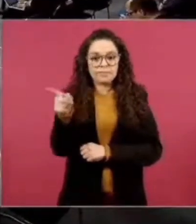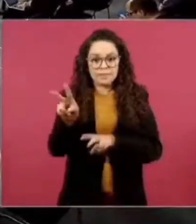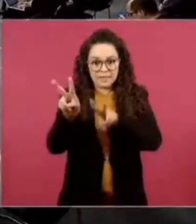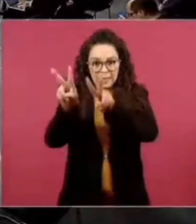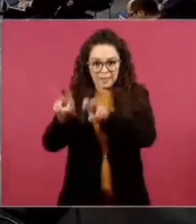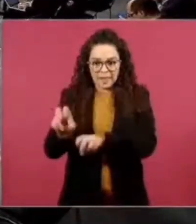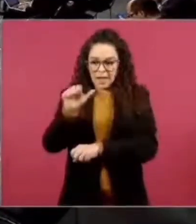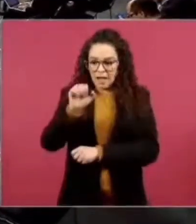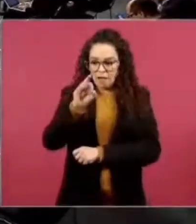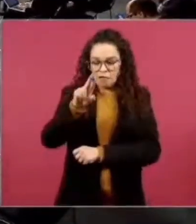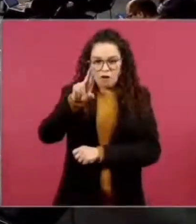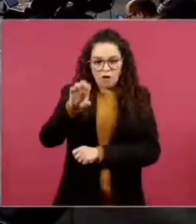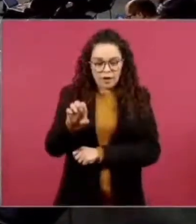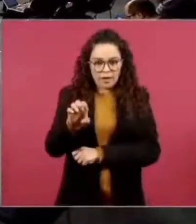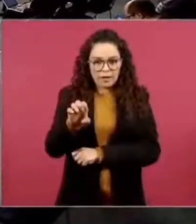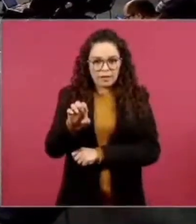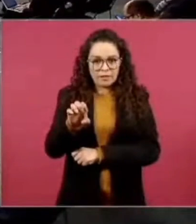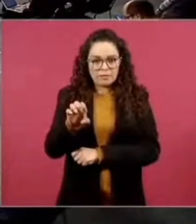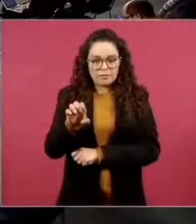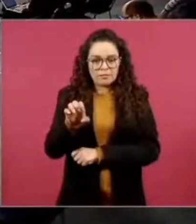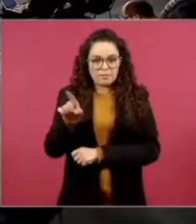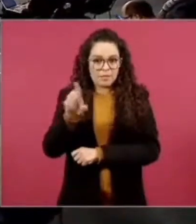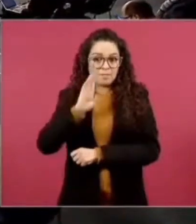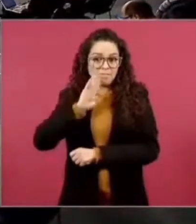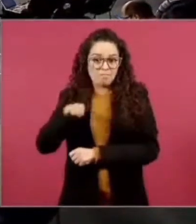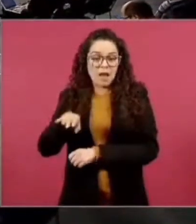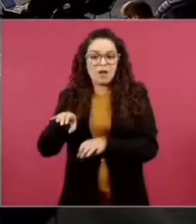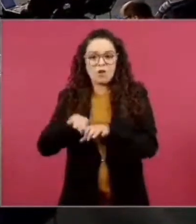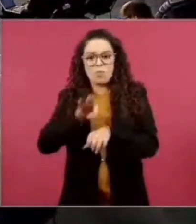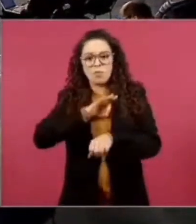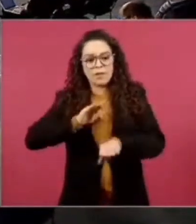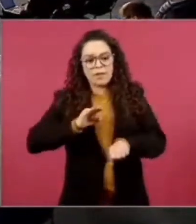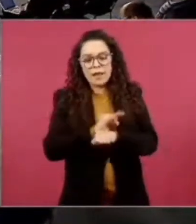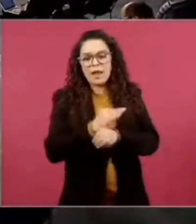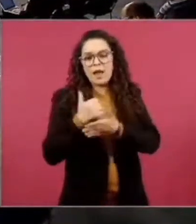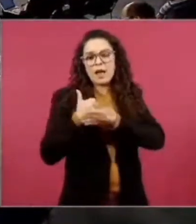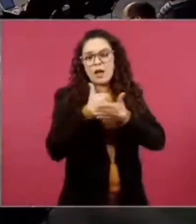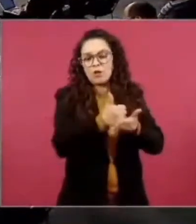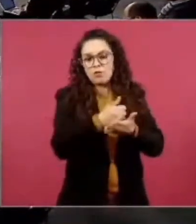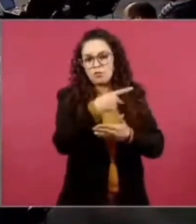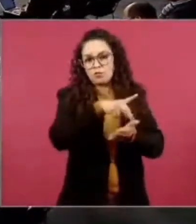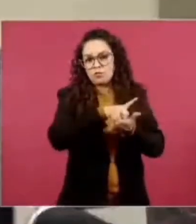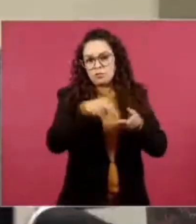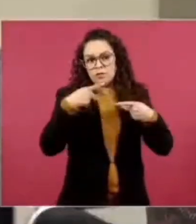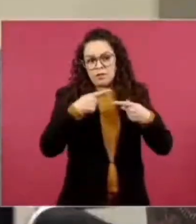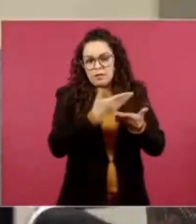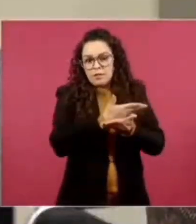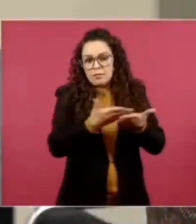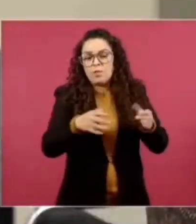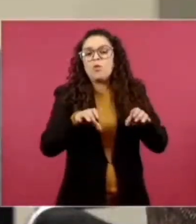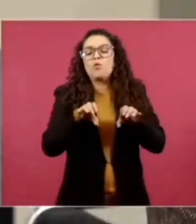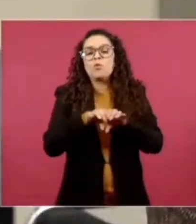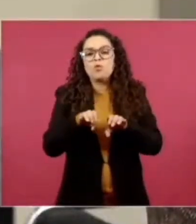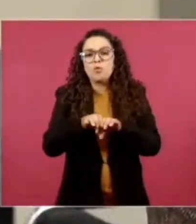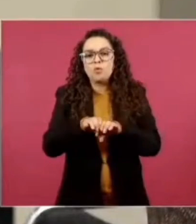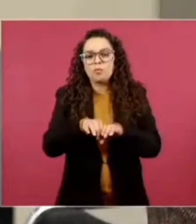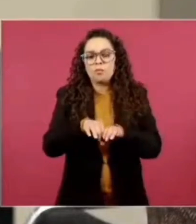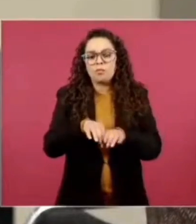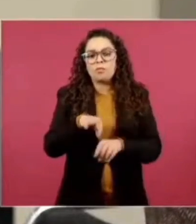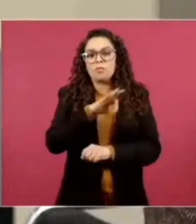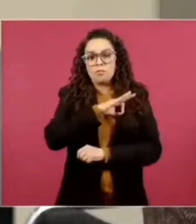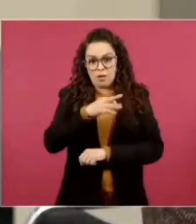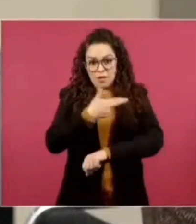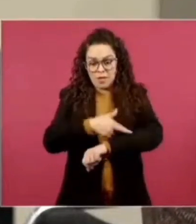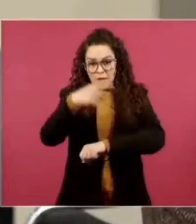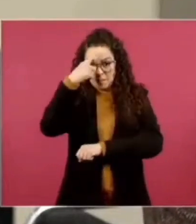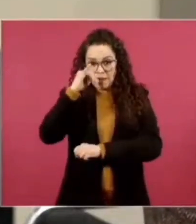con estos derechos laborales, ¿no?, o sea, del retiro, y cómo se podría garantizar, si hay alguna manera de garantizar que se